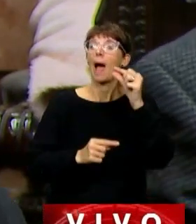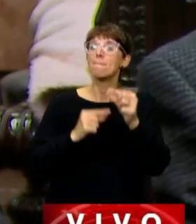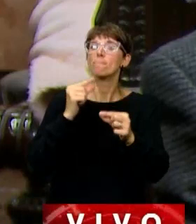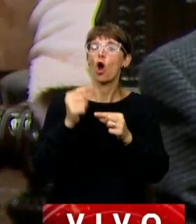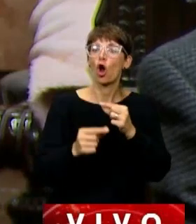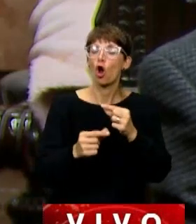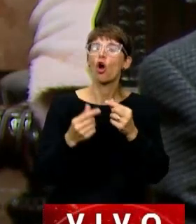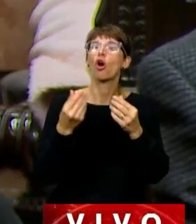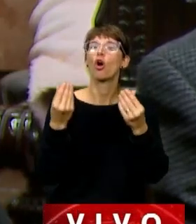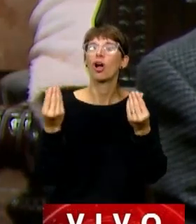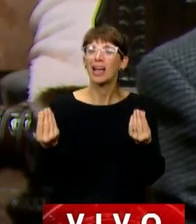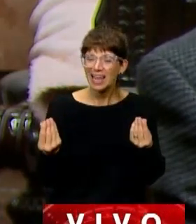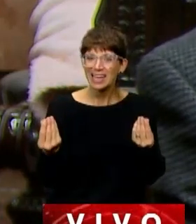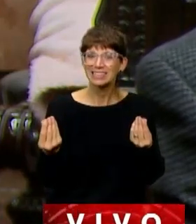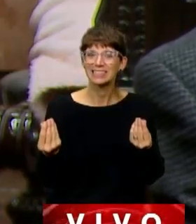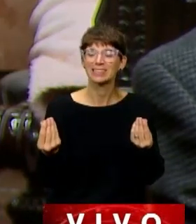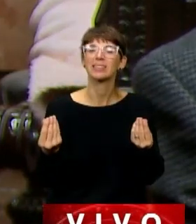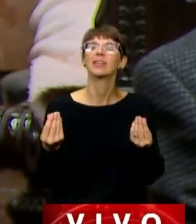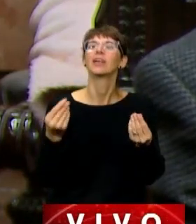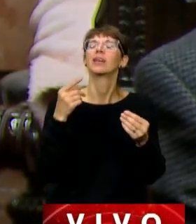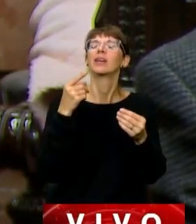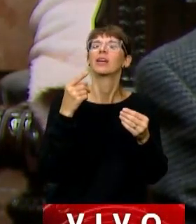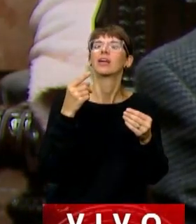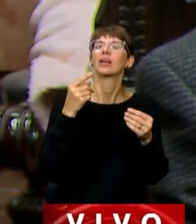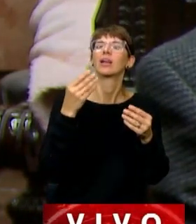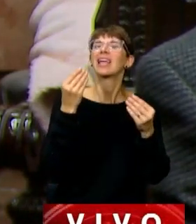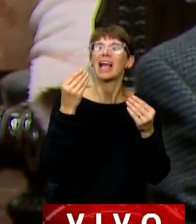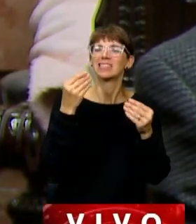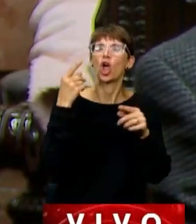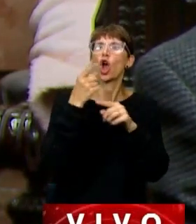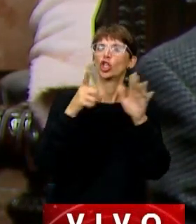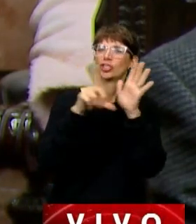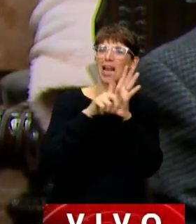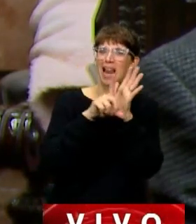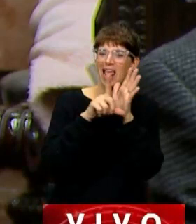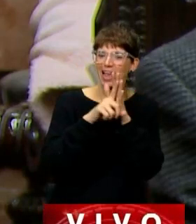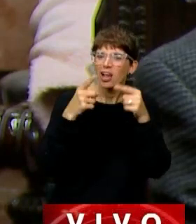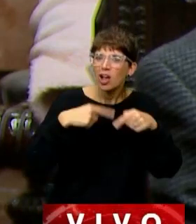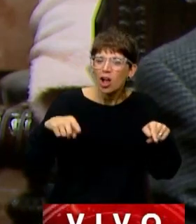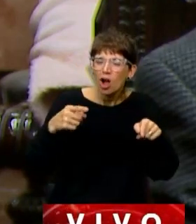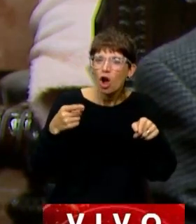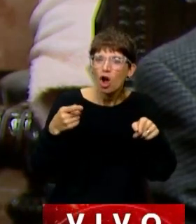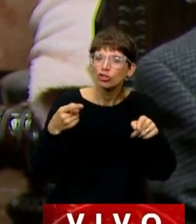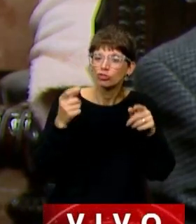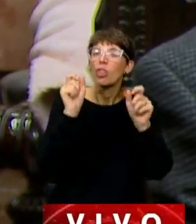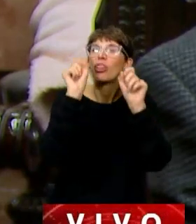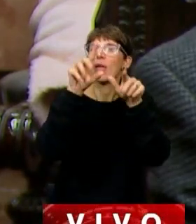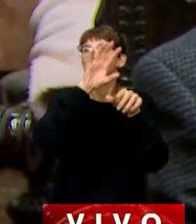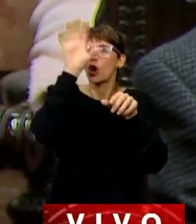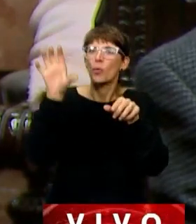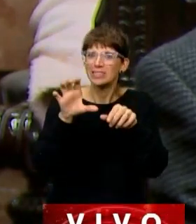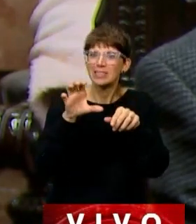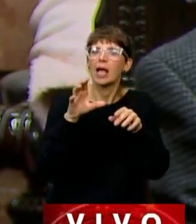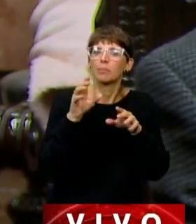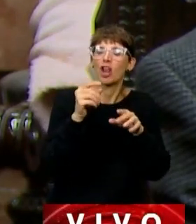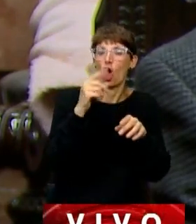la detracción ilegal que venía realizando de recursos que le correspondían a las provincias y que habían